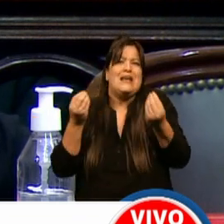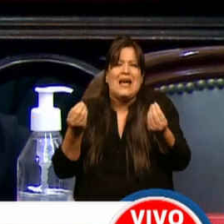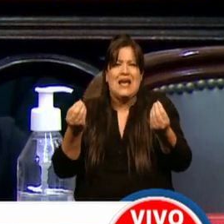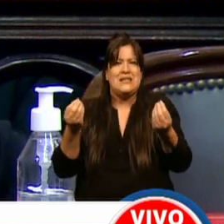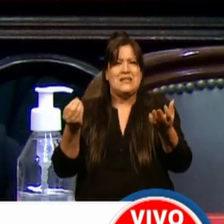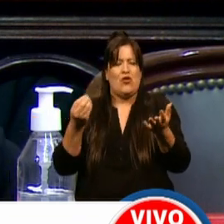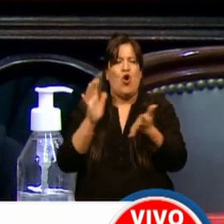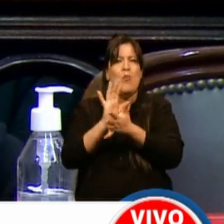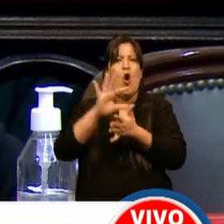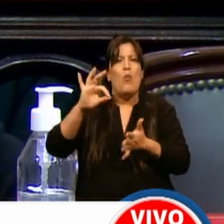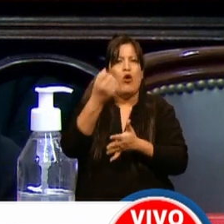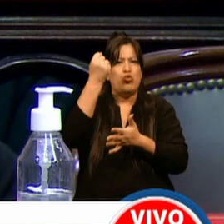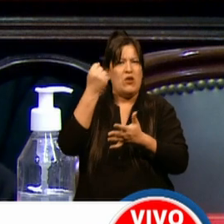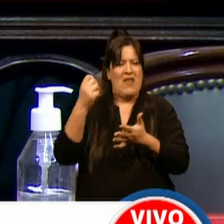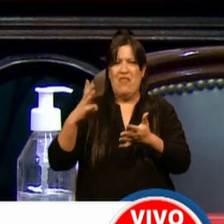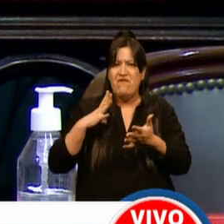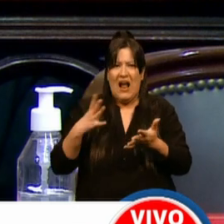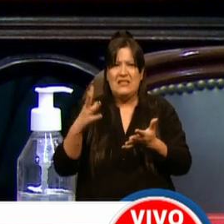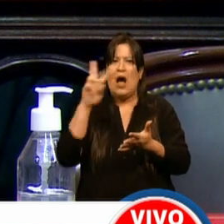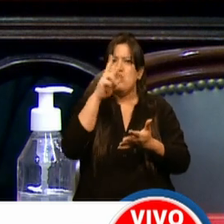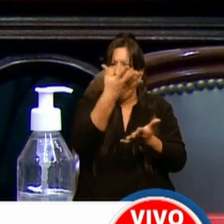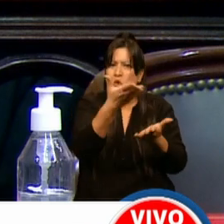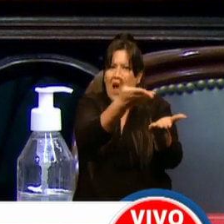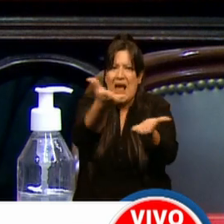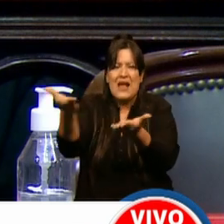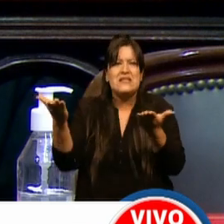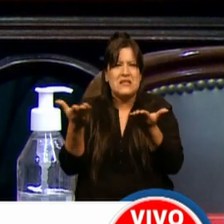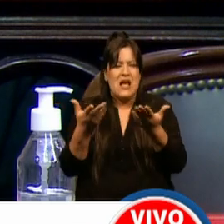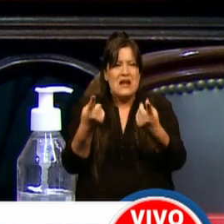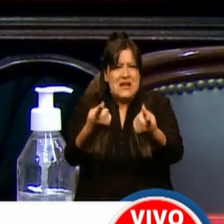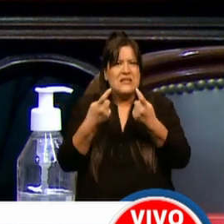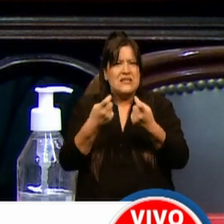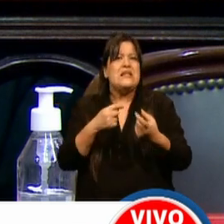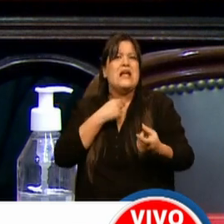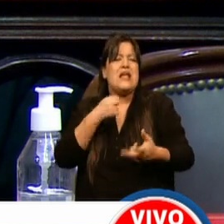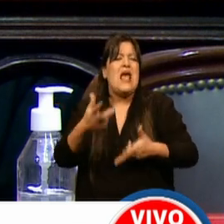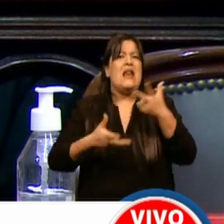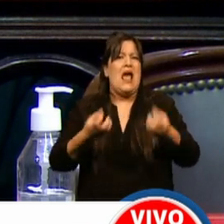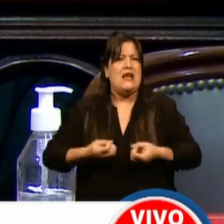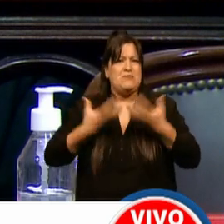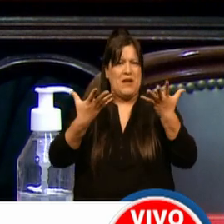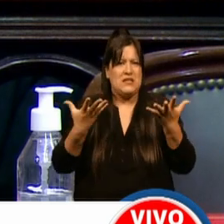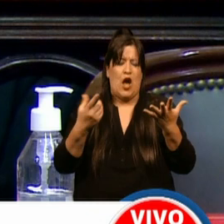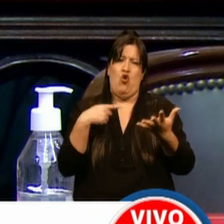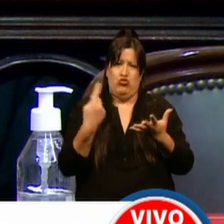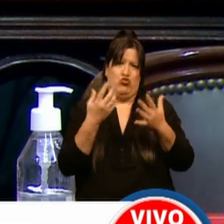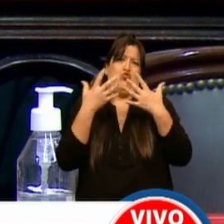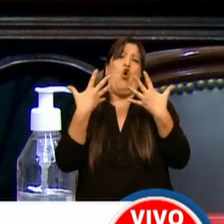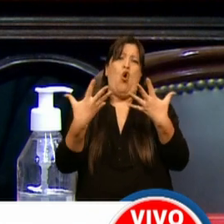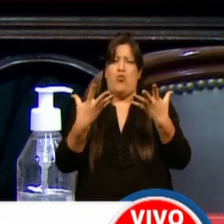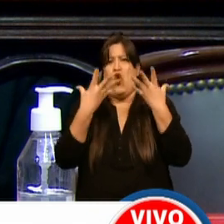falta de oportunidades para las mujeres que necesitan y quieren expresarse como no vamos a defender